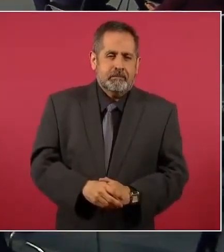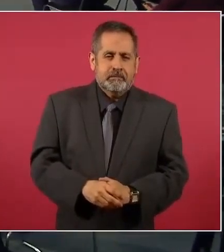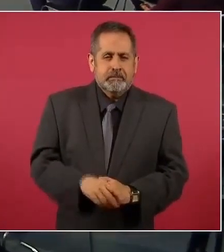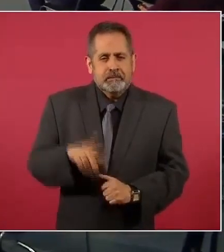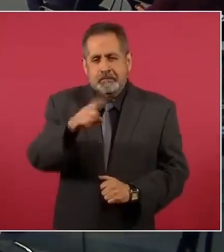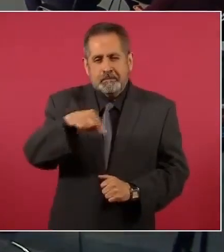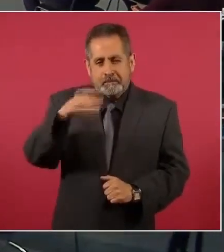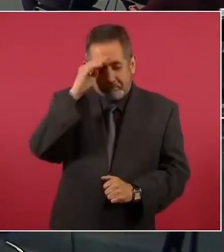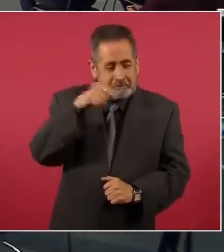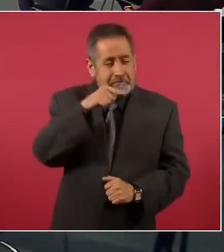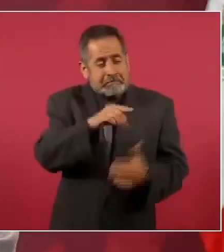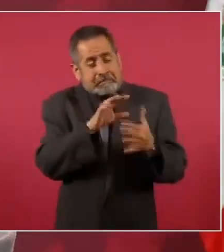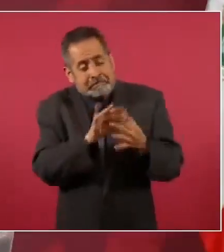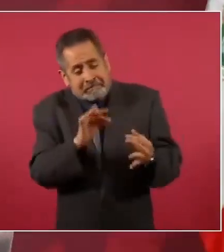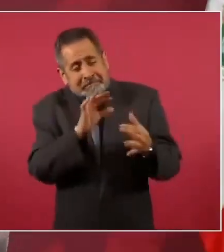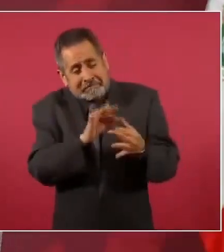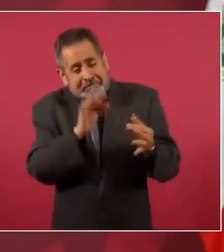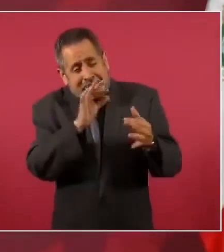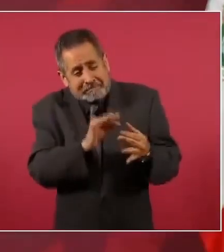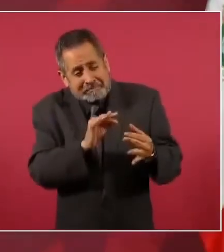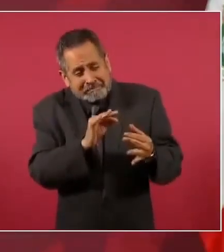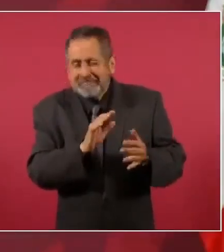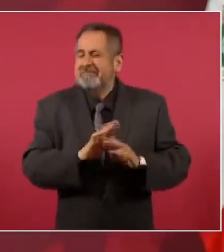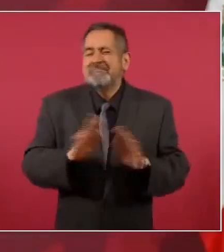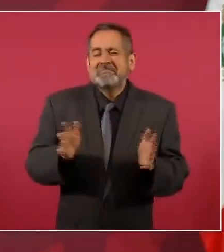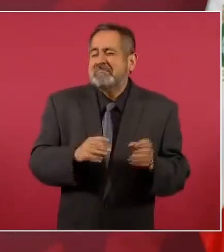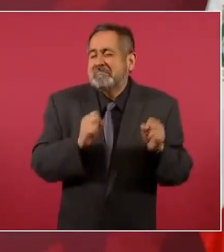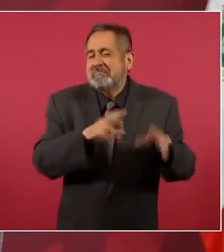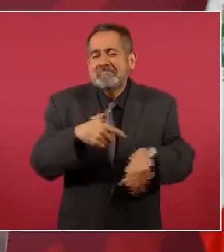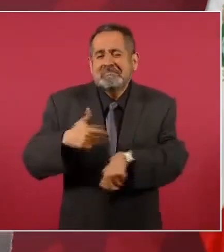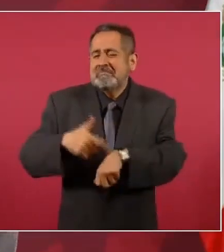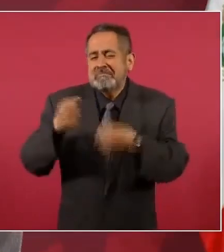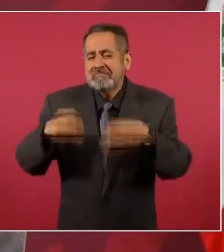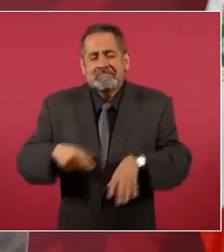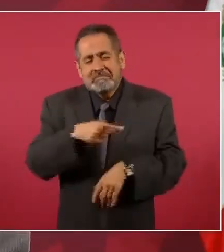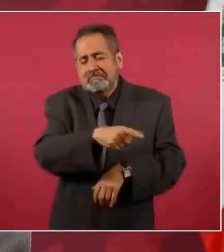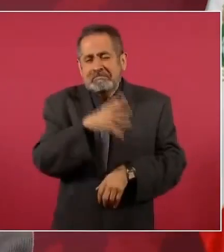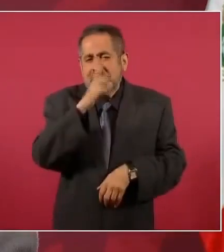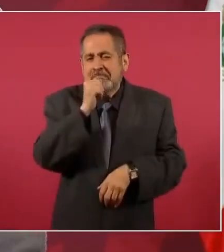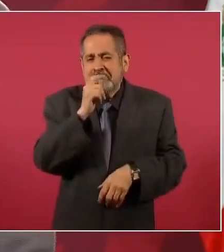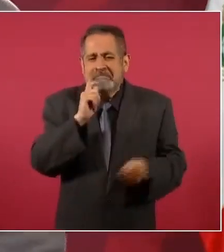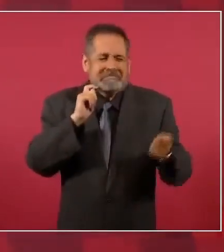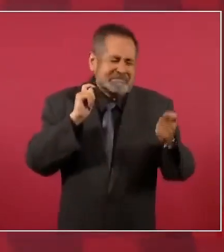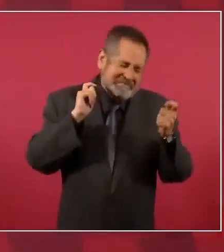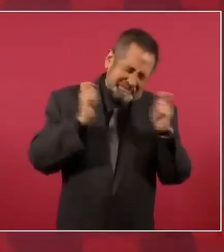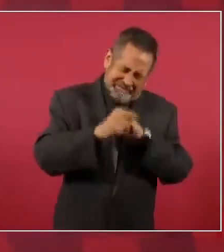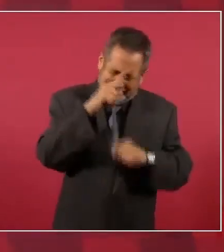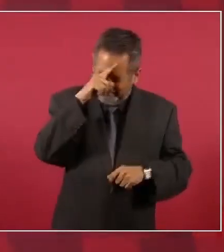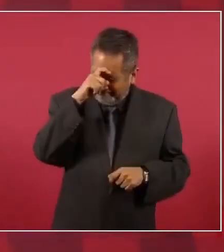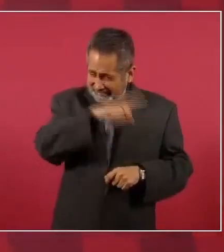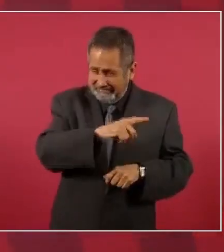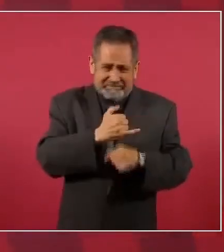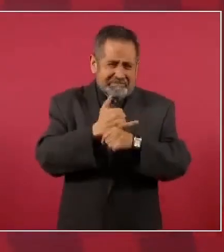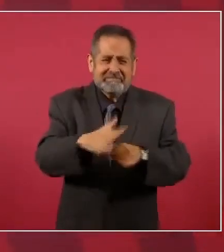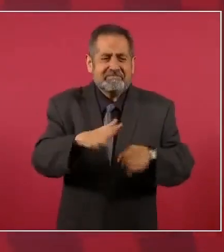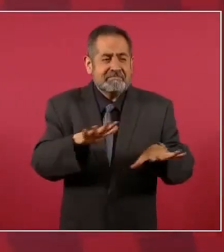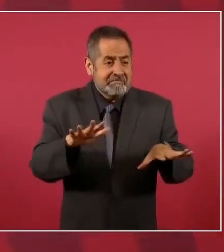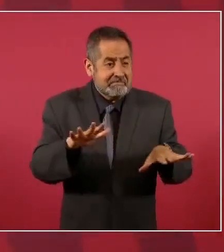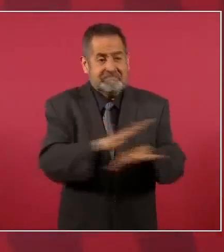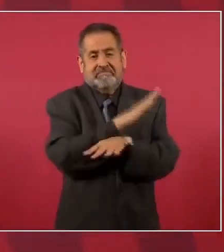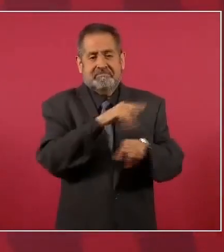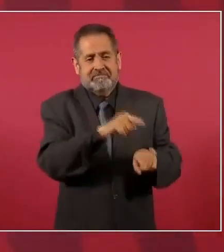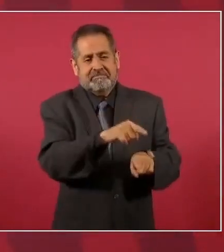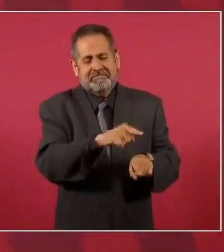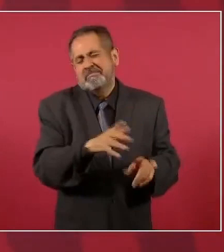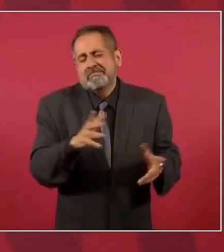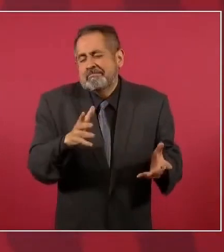ocupen mucho. Ya hay quienes va a estar dificilísimo que